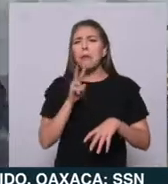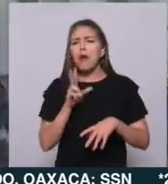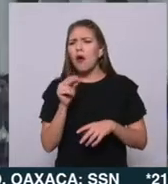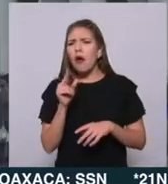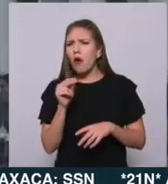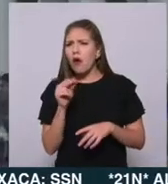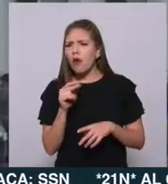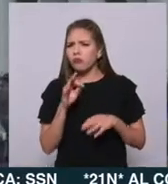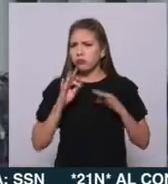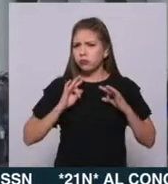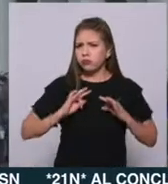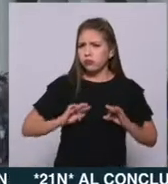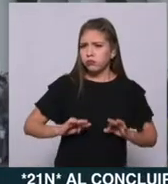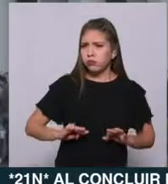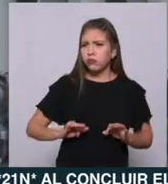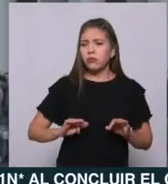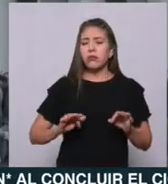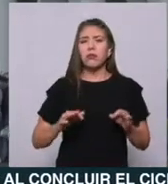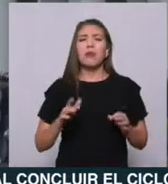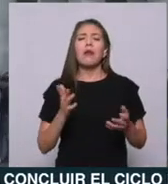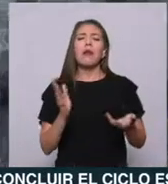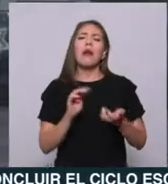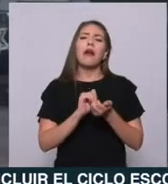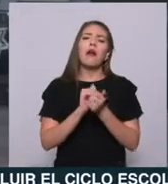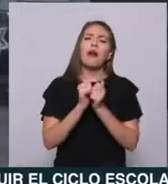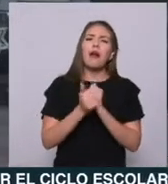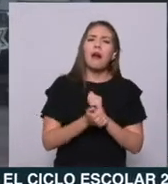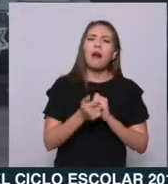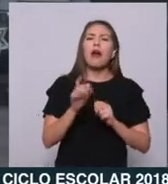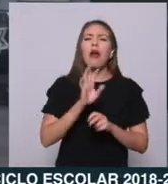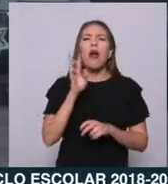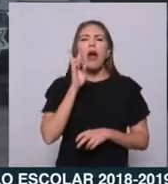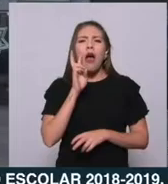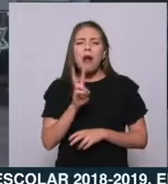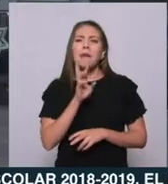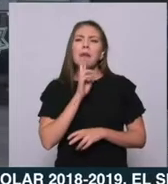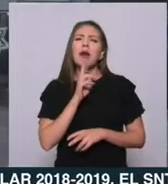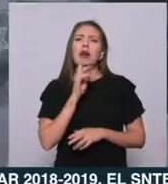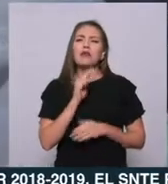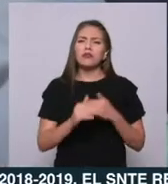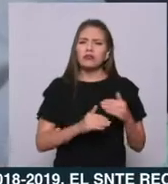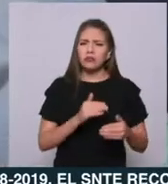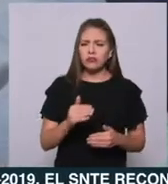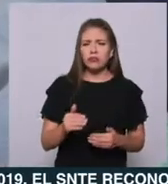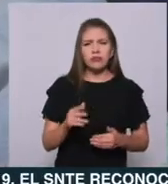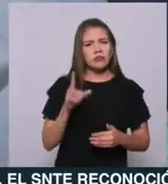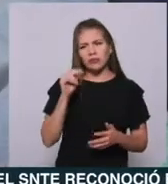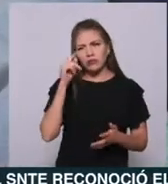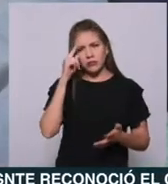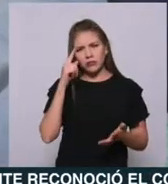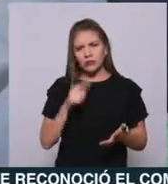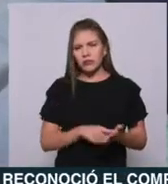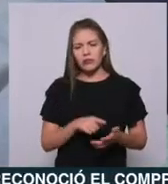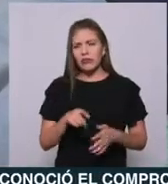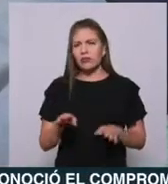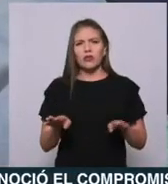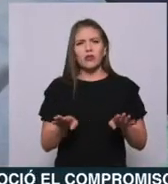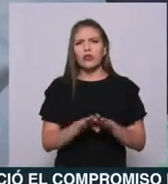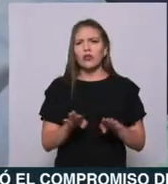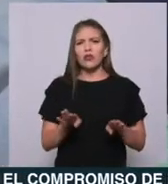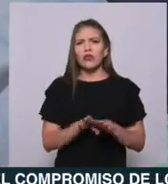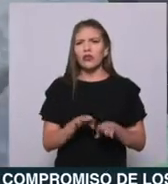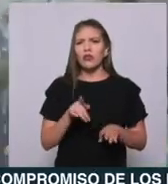así, pues entonces, pues ahora sí que lo empezaron a ver con mayor objetividad, ¿no? No, yo no creo que esto esté politizado. Yo no he visto ningún